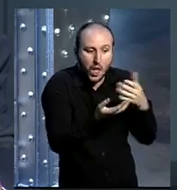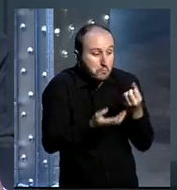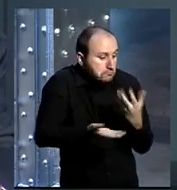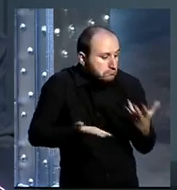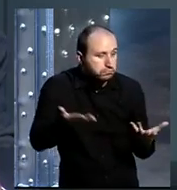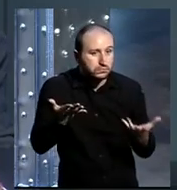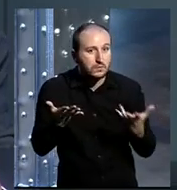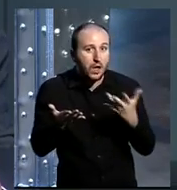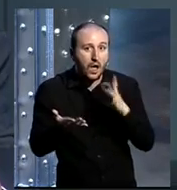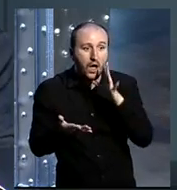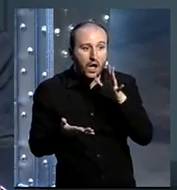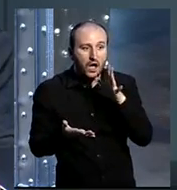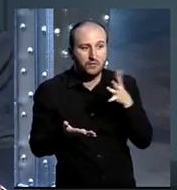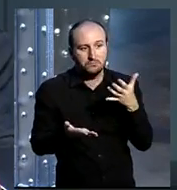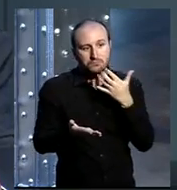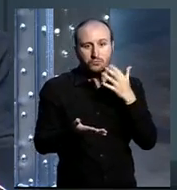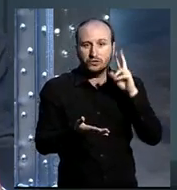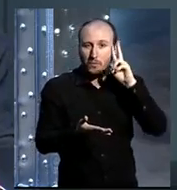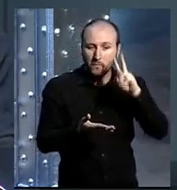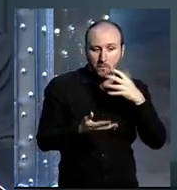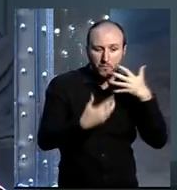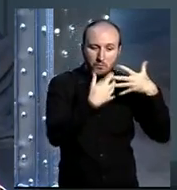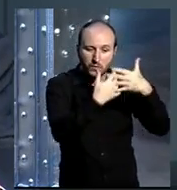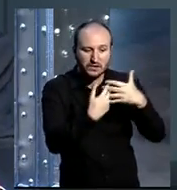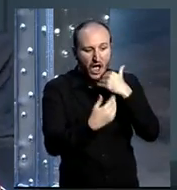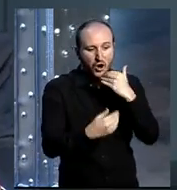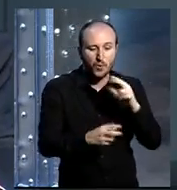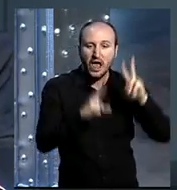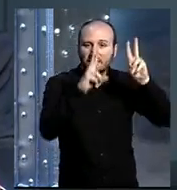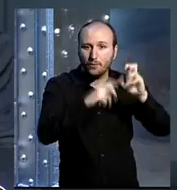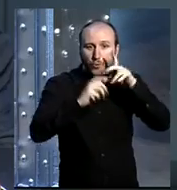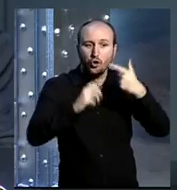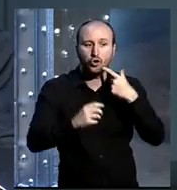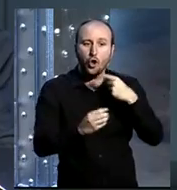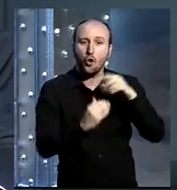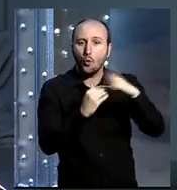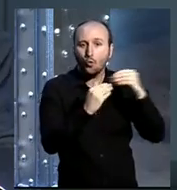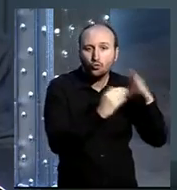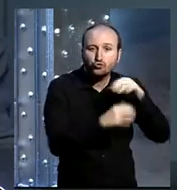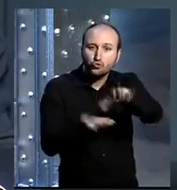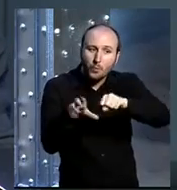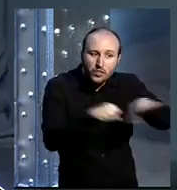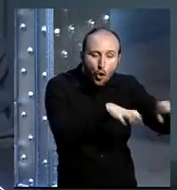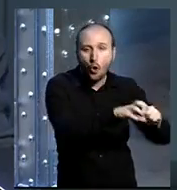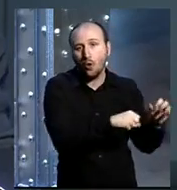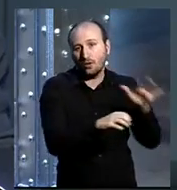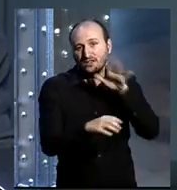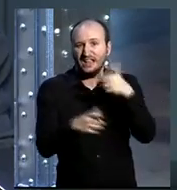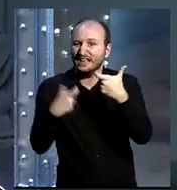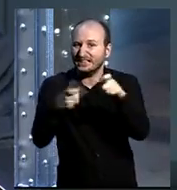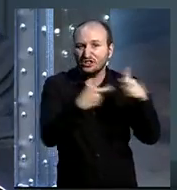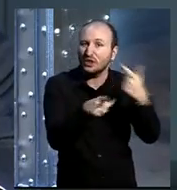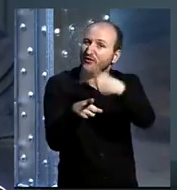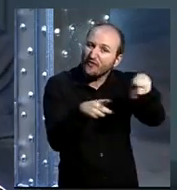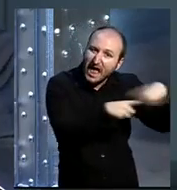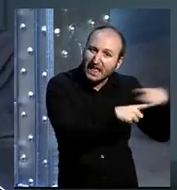pues en gran medida se trata como un problema de derecho de consumidores, en gran medida hay regulaciones sectoriales por distintos sectores donde se